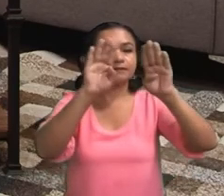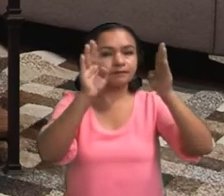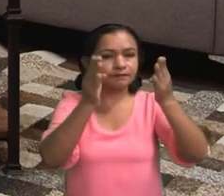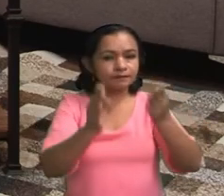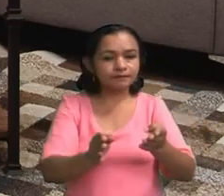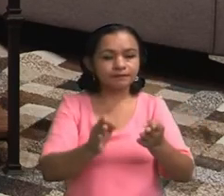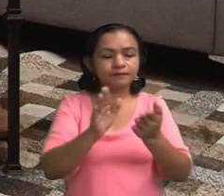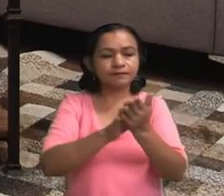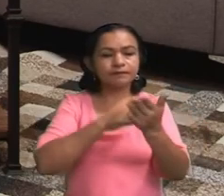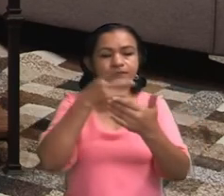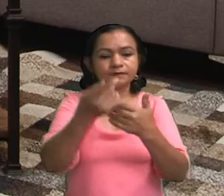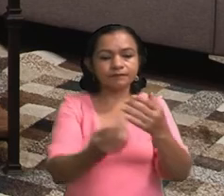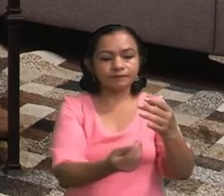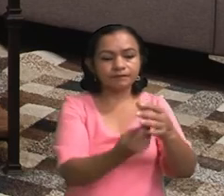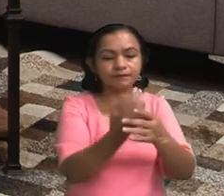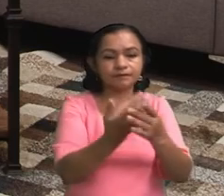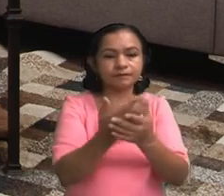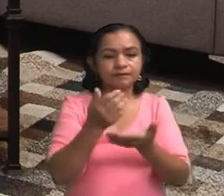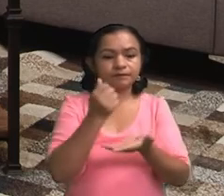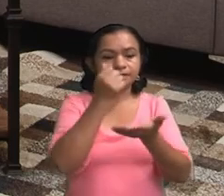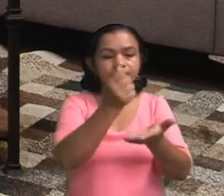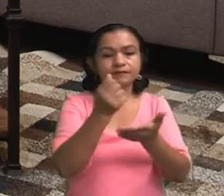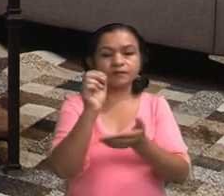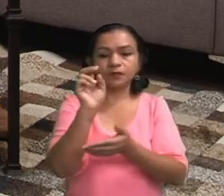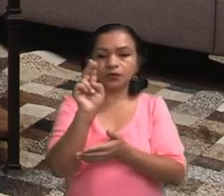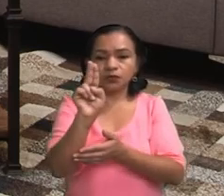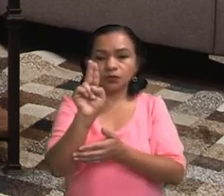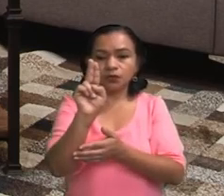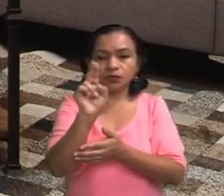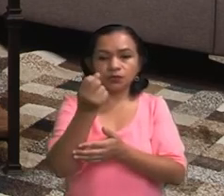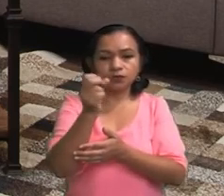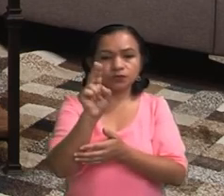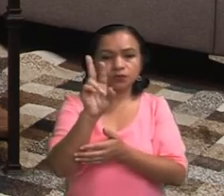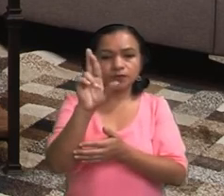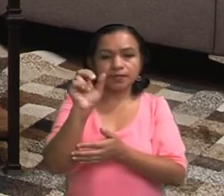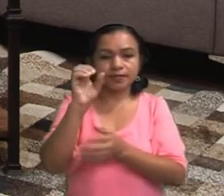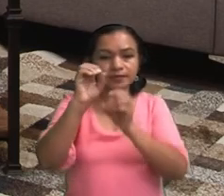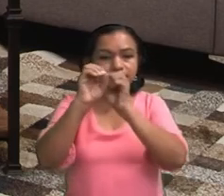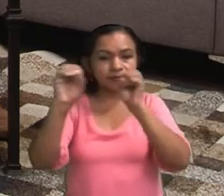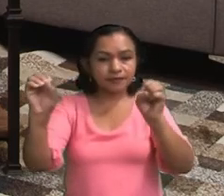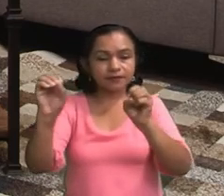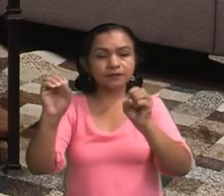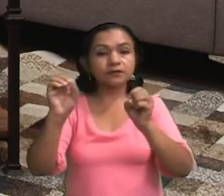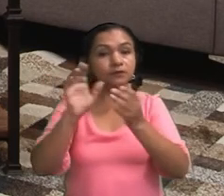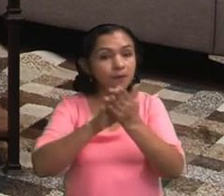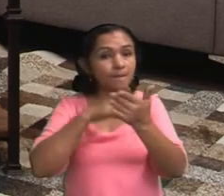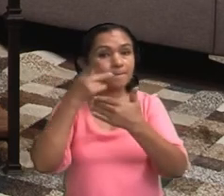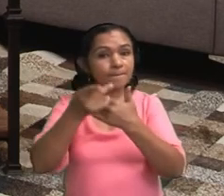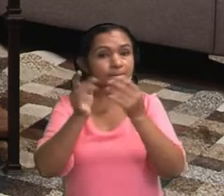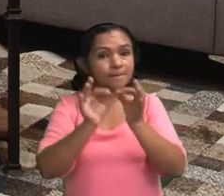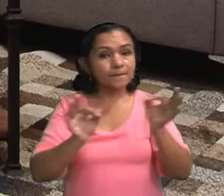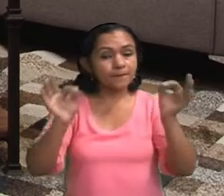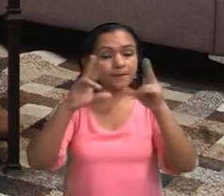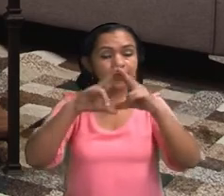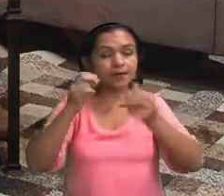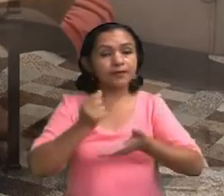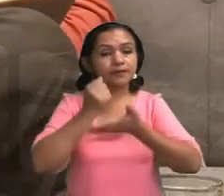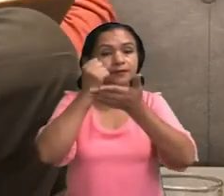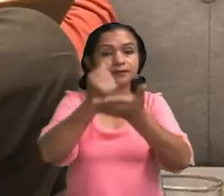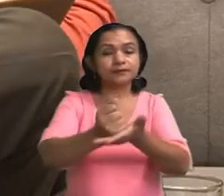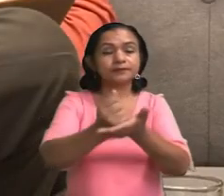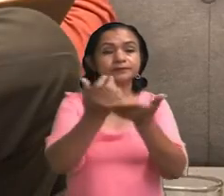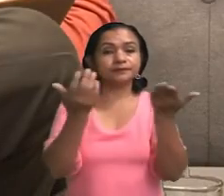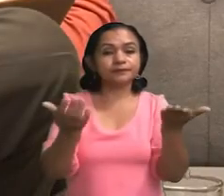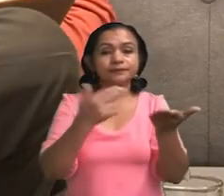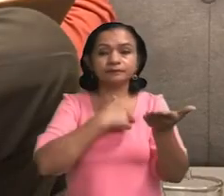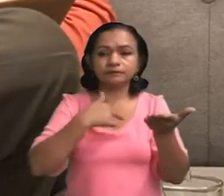programa productivo, el programa Usura Cero. Son programas que son emblemáticos para Nicaragua y que sin duda han